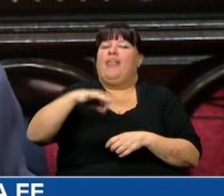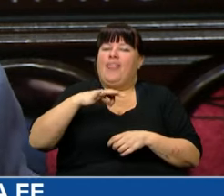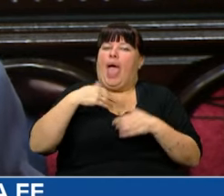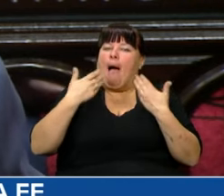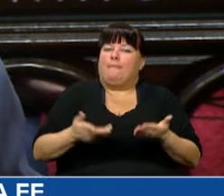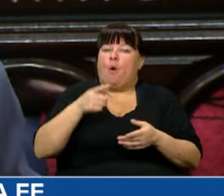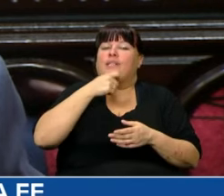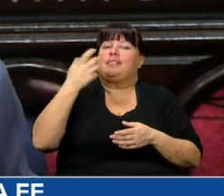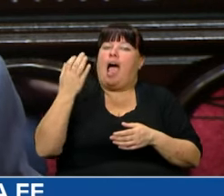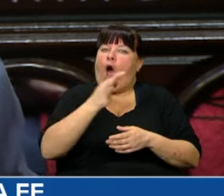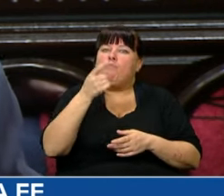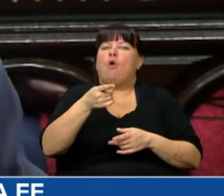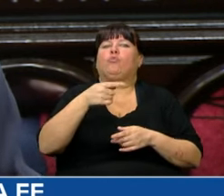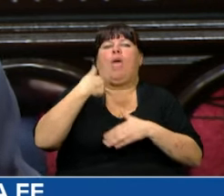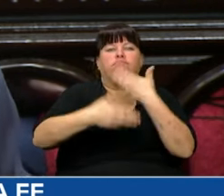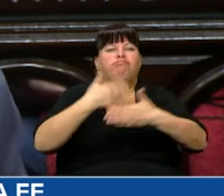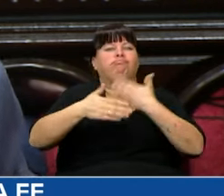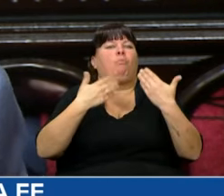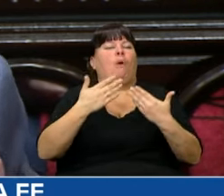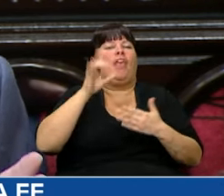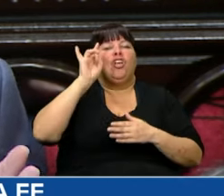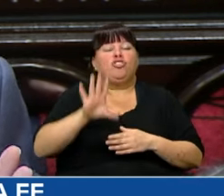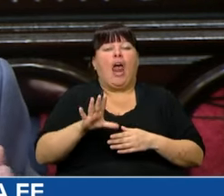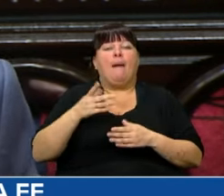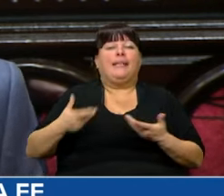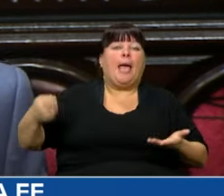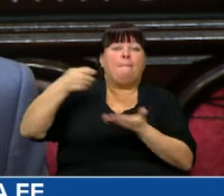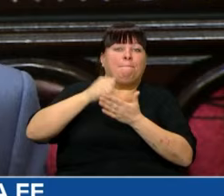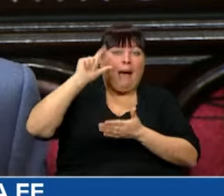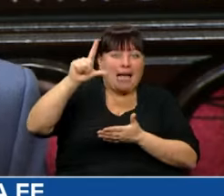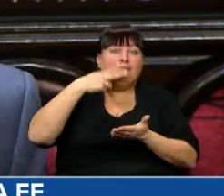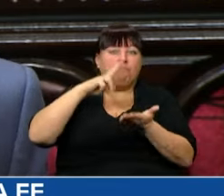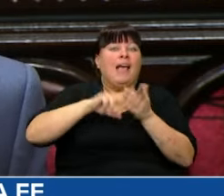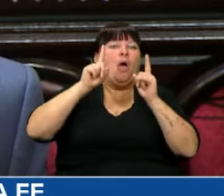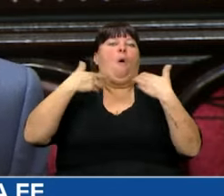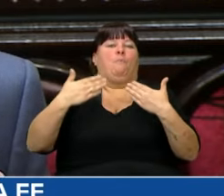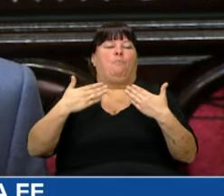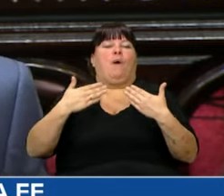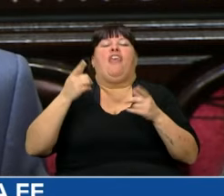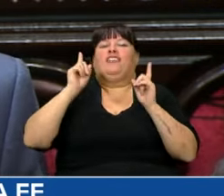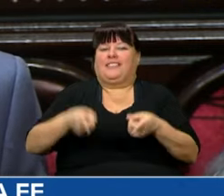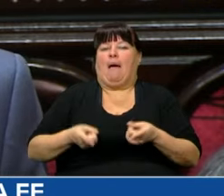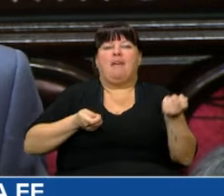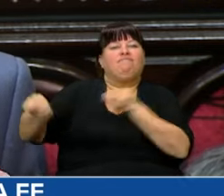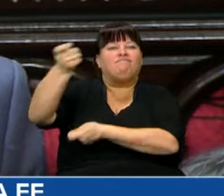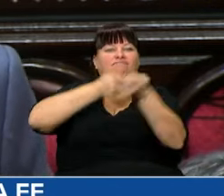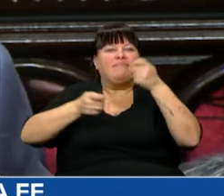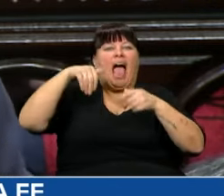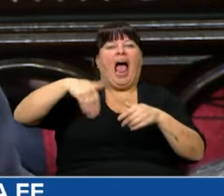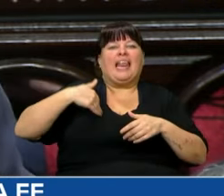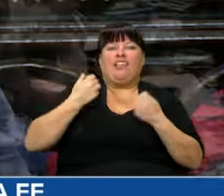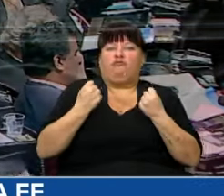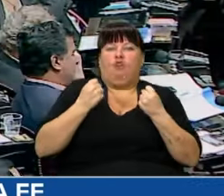la oportunidad de que permanentemente podamos no solamente exportar más, sino que tengamos la posibilidad de que tengamos también un mercado